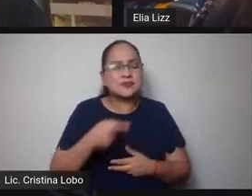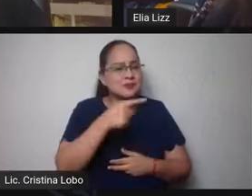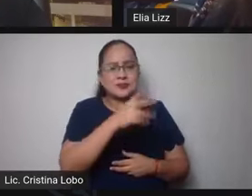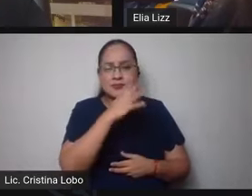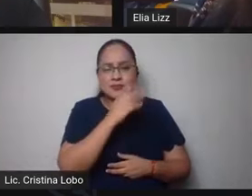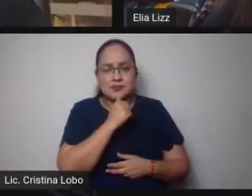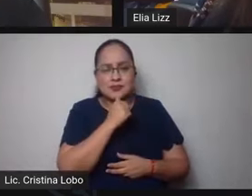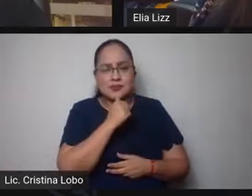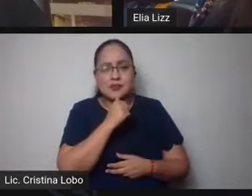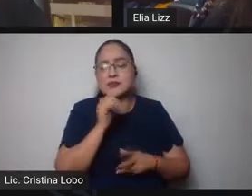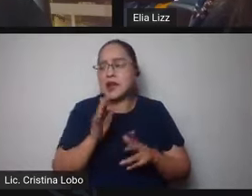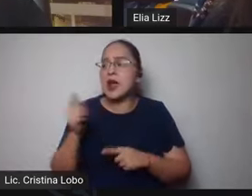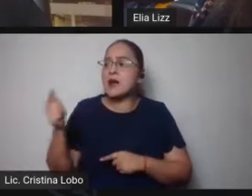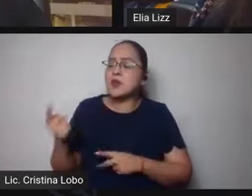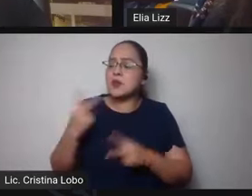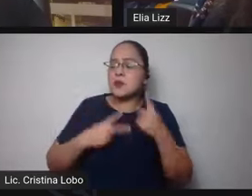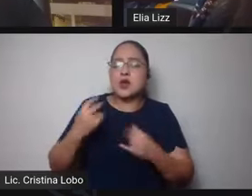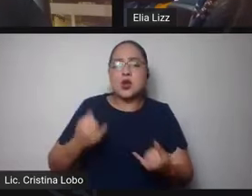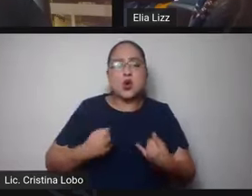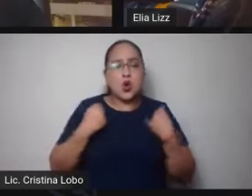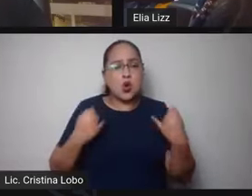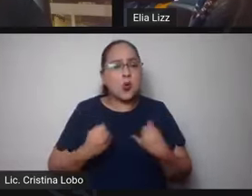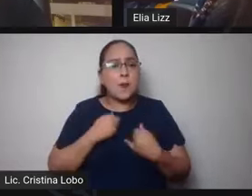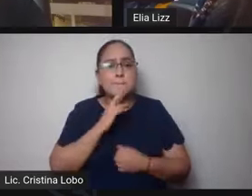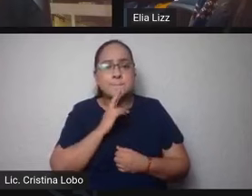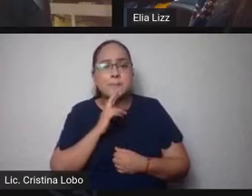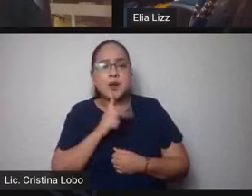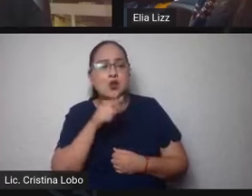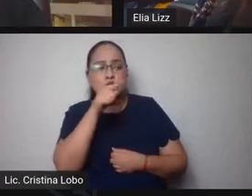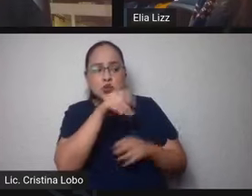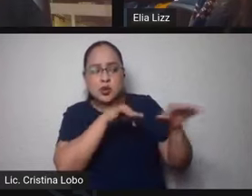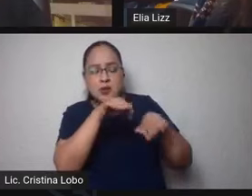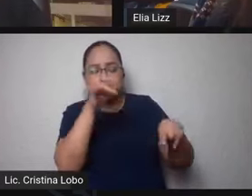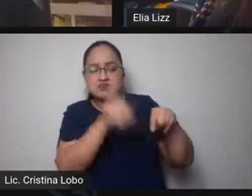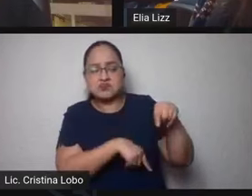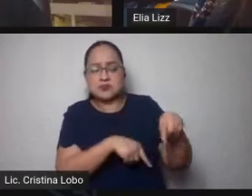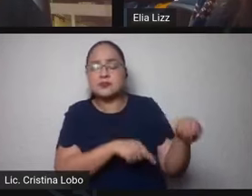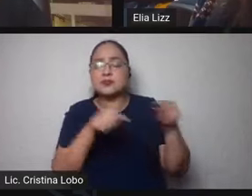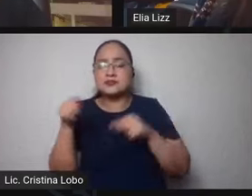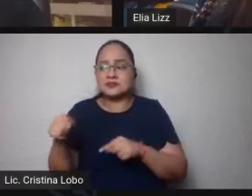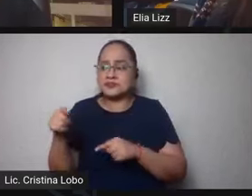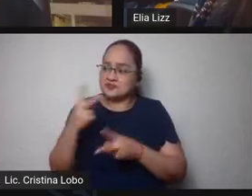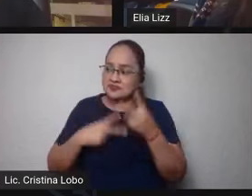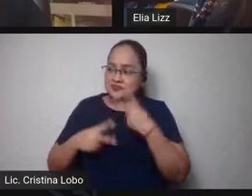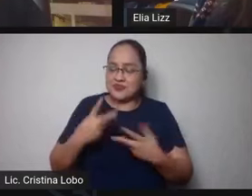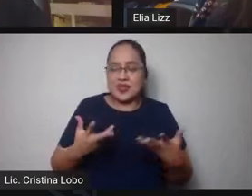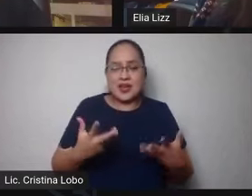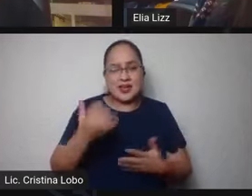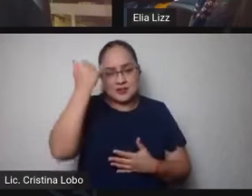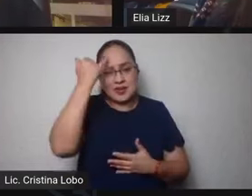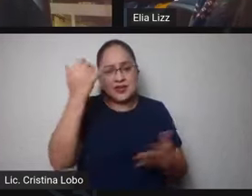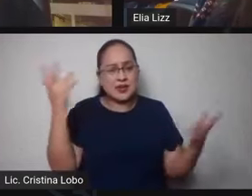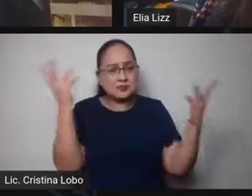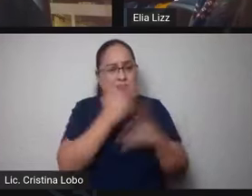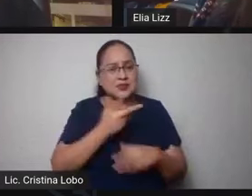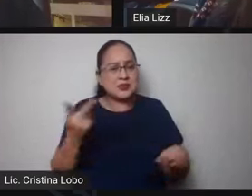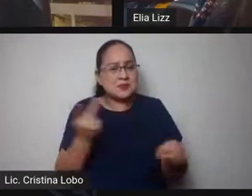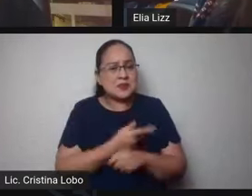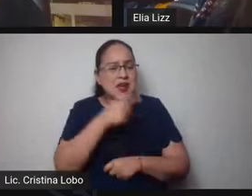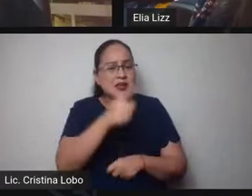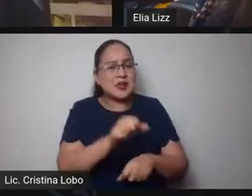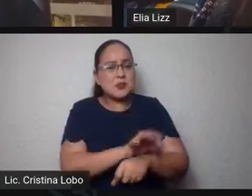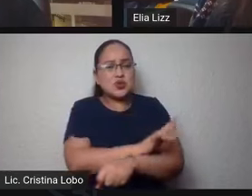un joven, ahí viene una jovencita que te va a quitar tu puesto. Y no saben el impacto de verdad emocional